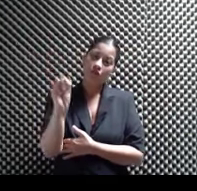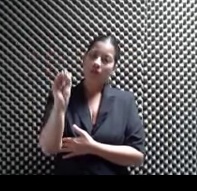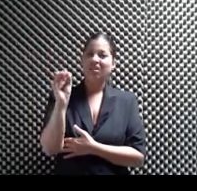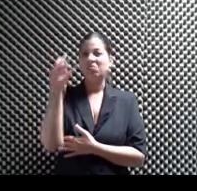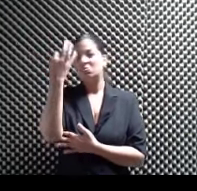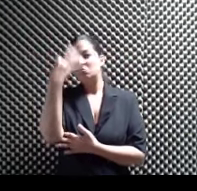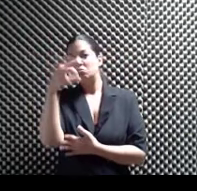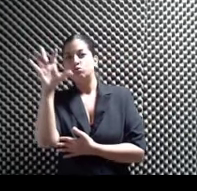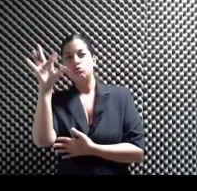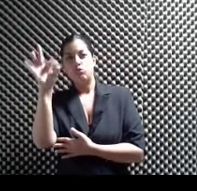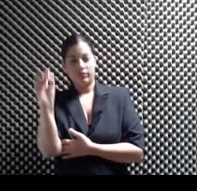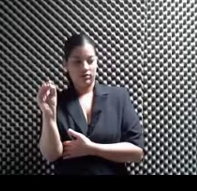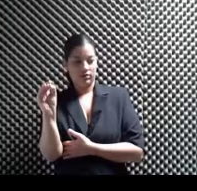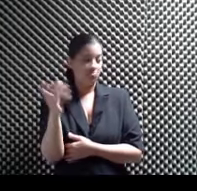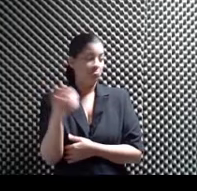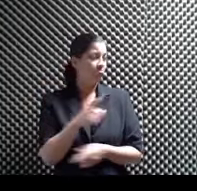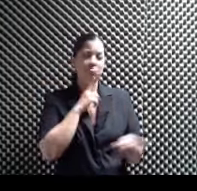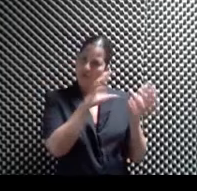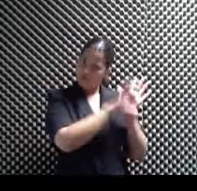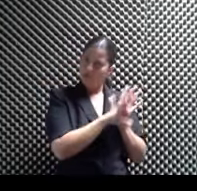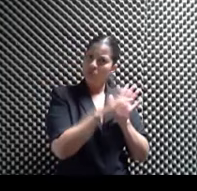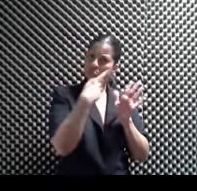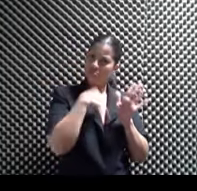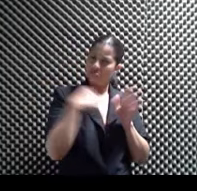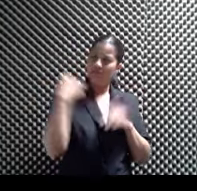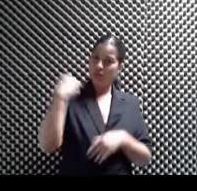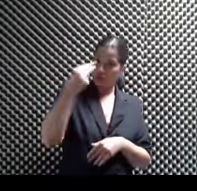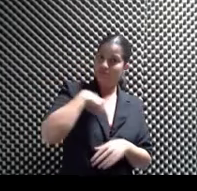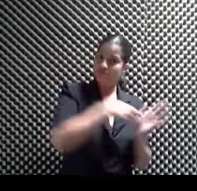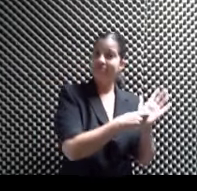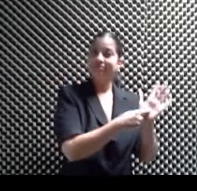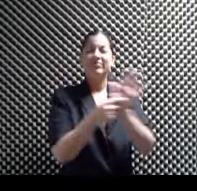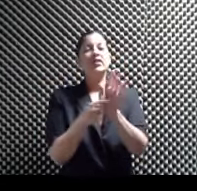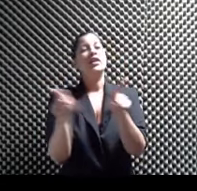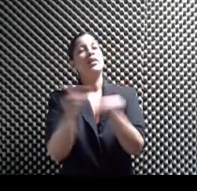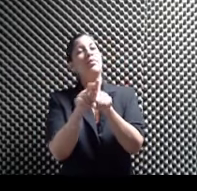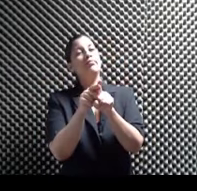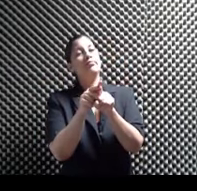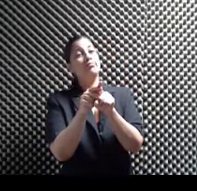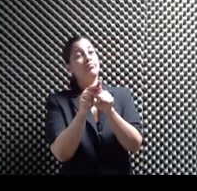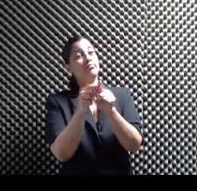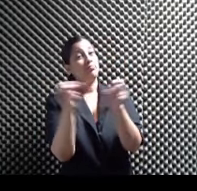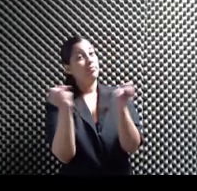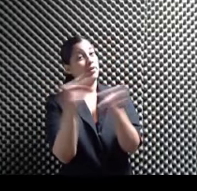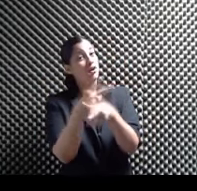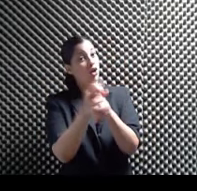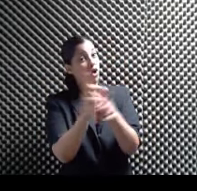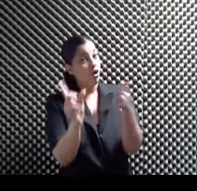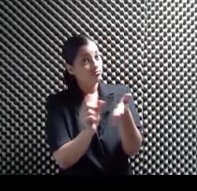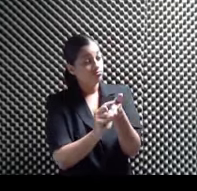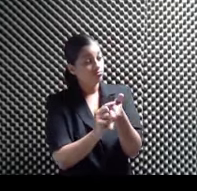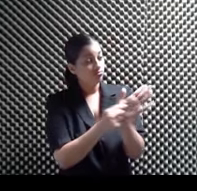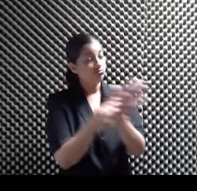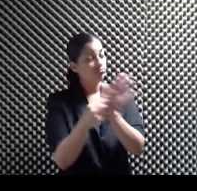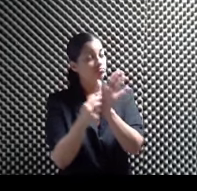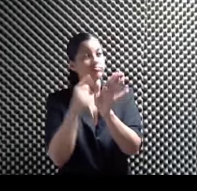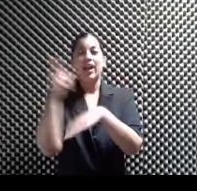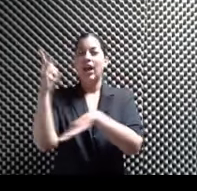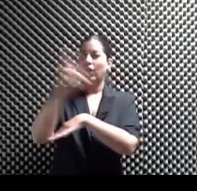Datos Históricos Donde También Hay Algunos Recortes De Prensa Que Hablan De El Aeropuerto En sus Inicios